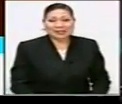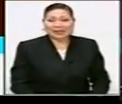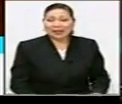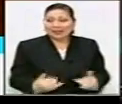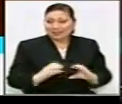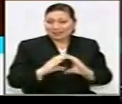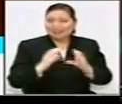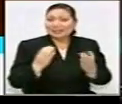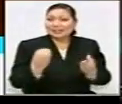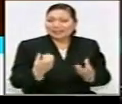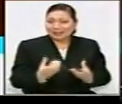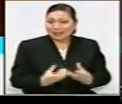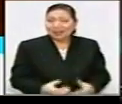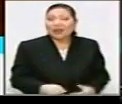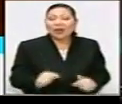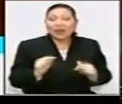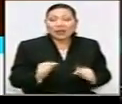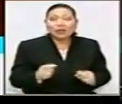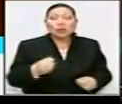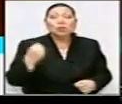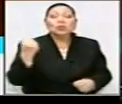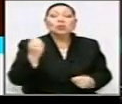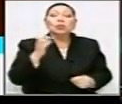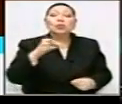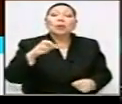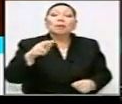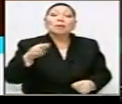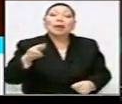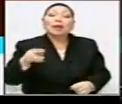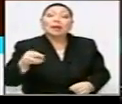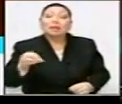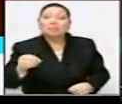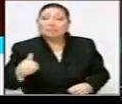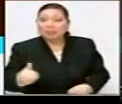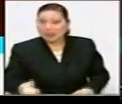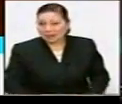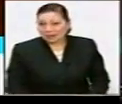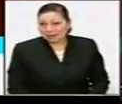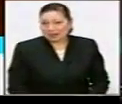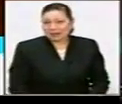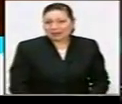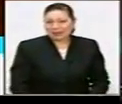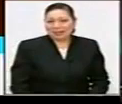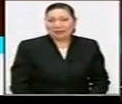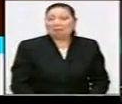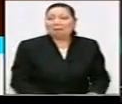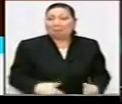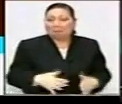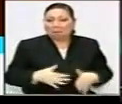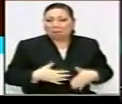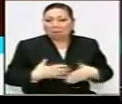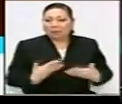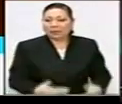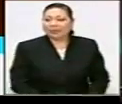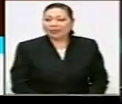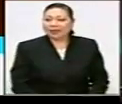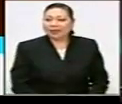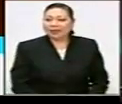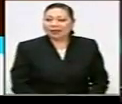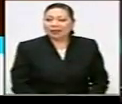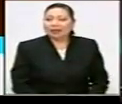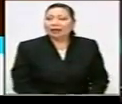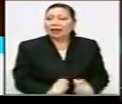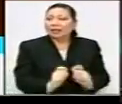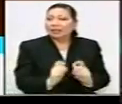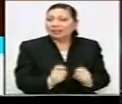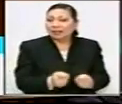este Congreso, es la Corte Suprema. Porque la Corte Suprema puede